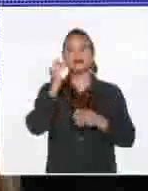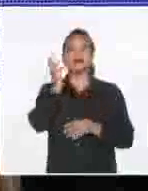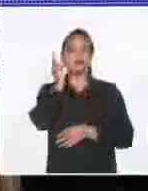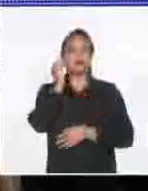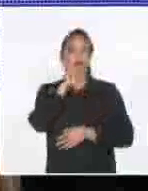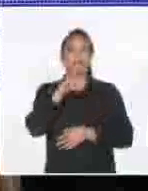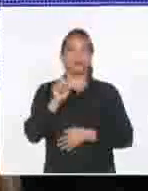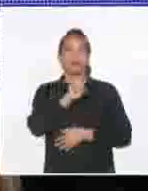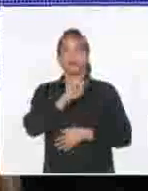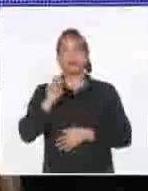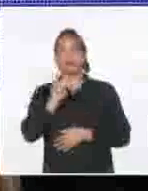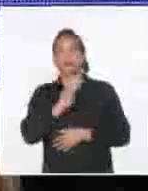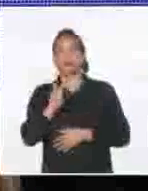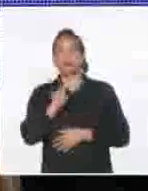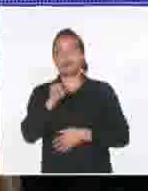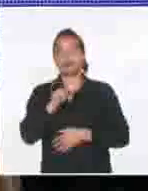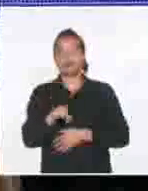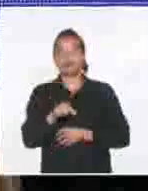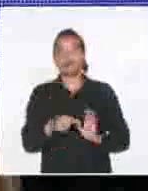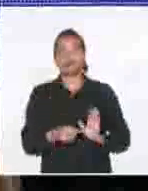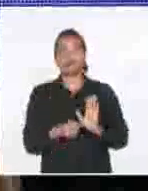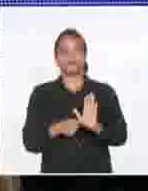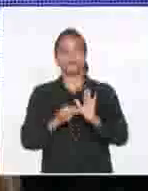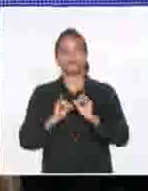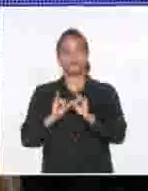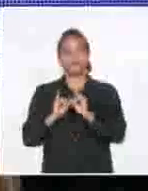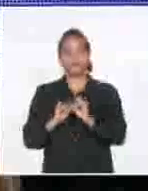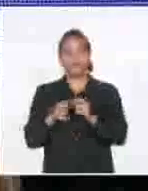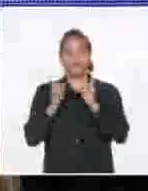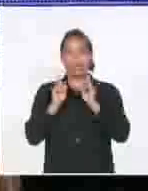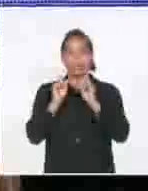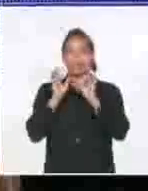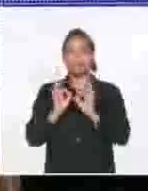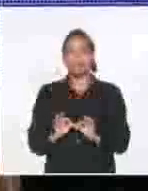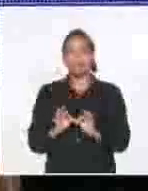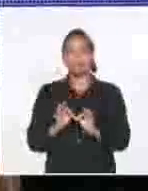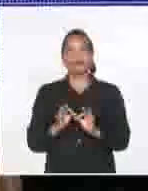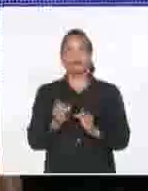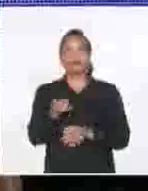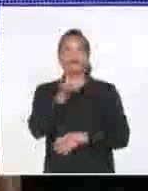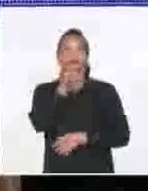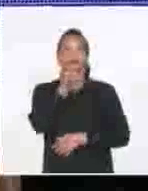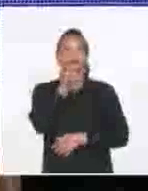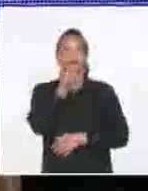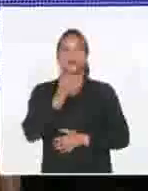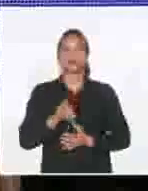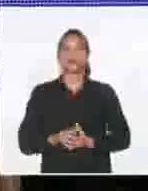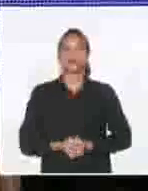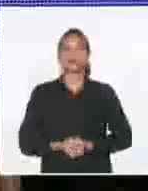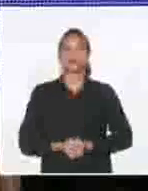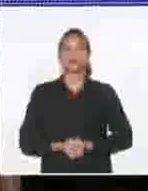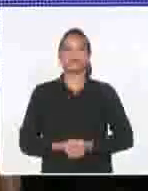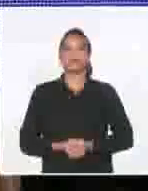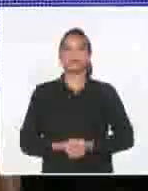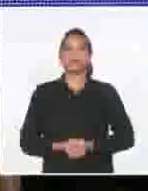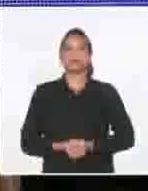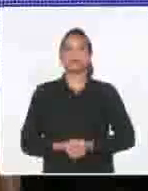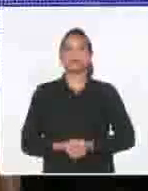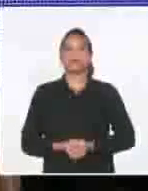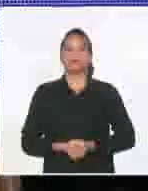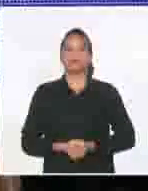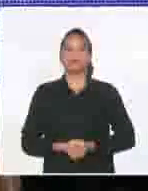2022, esta política generó daños y perjuicios en el orden